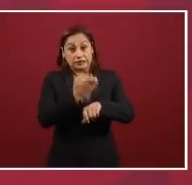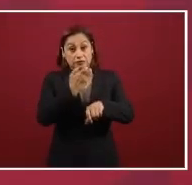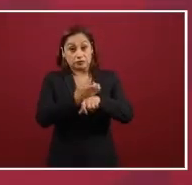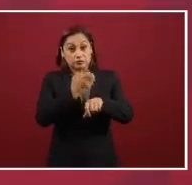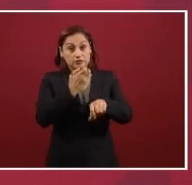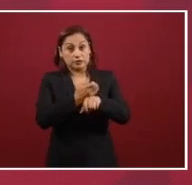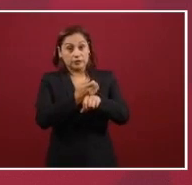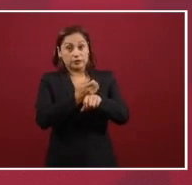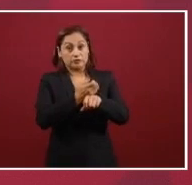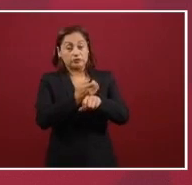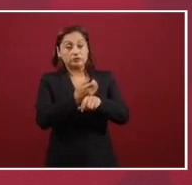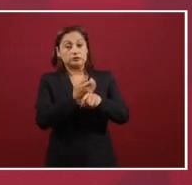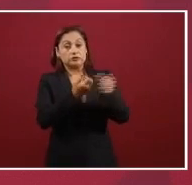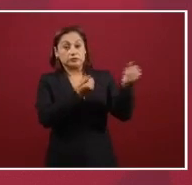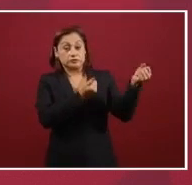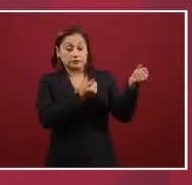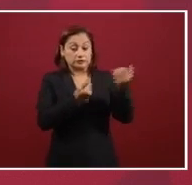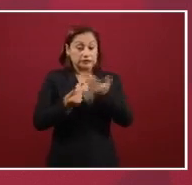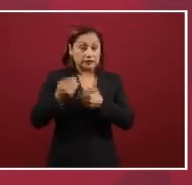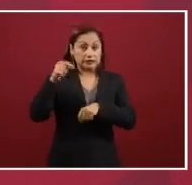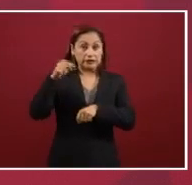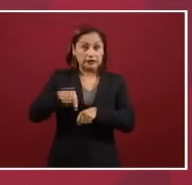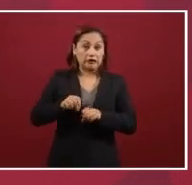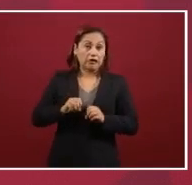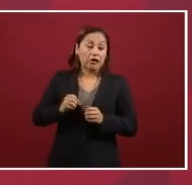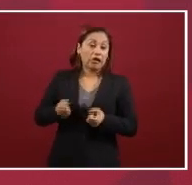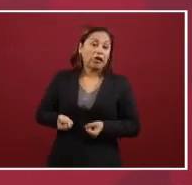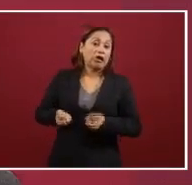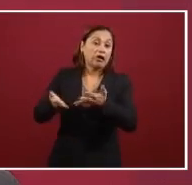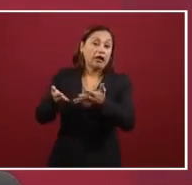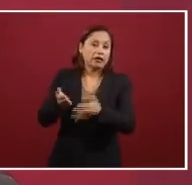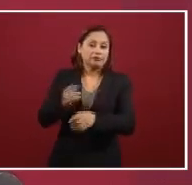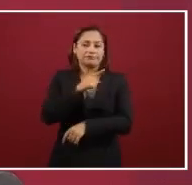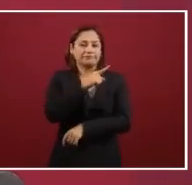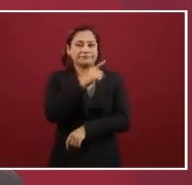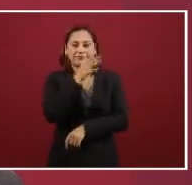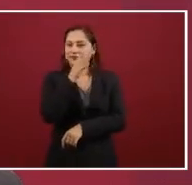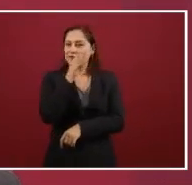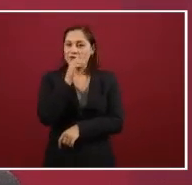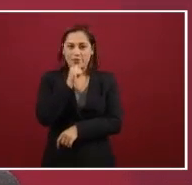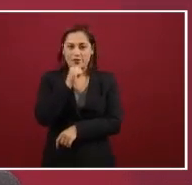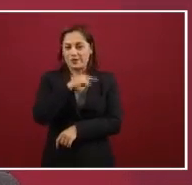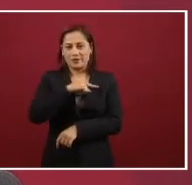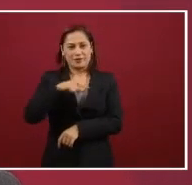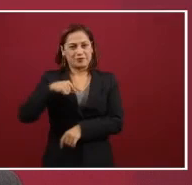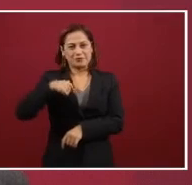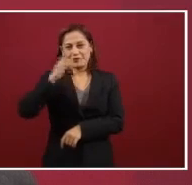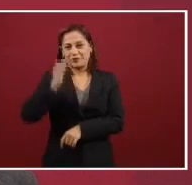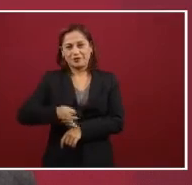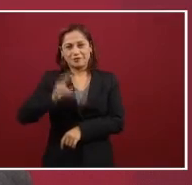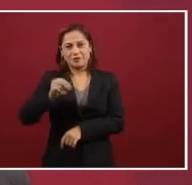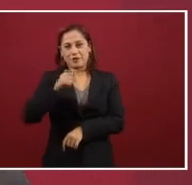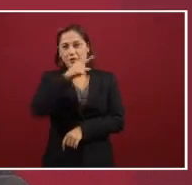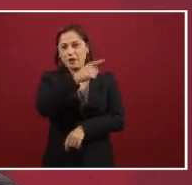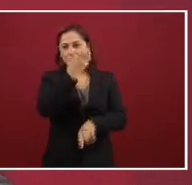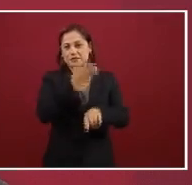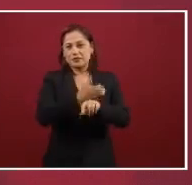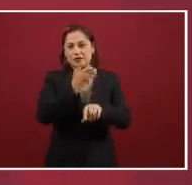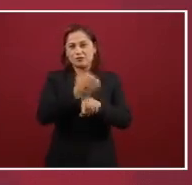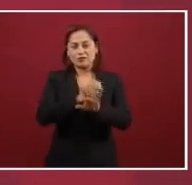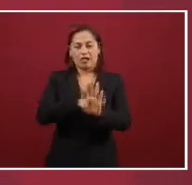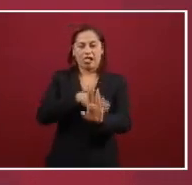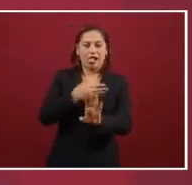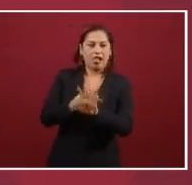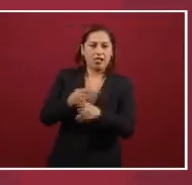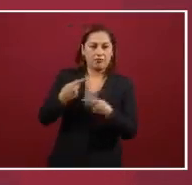hace la autoridad mexicana, no Estados Unidos. Nosotros jamás aceptaríamos que Estados Unidos haga eso en nuestro territorio, preciso